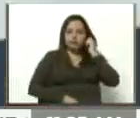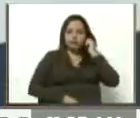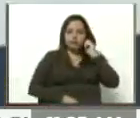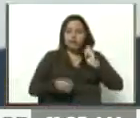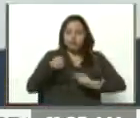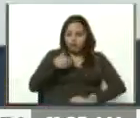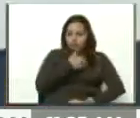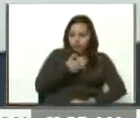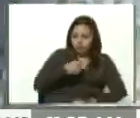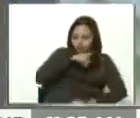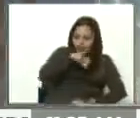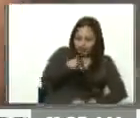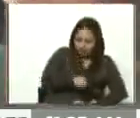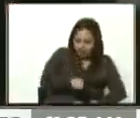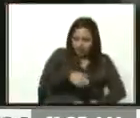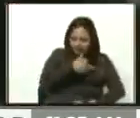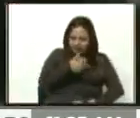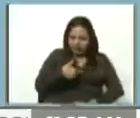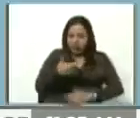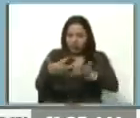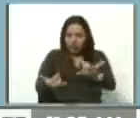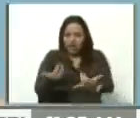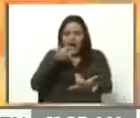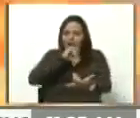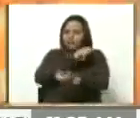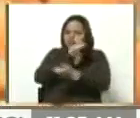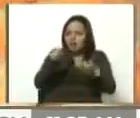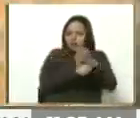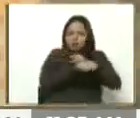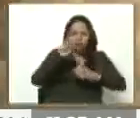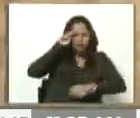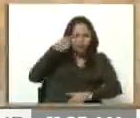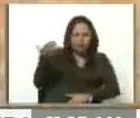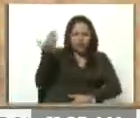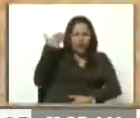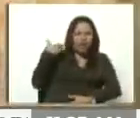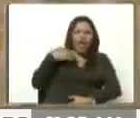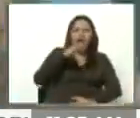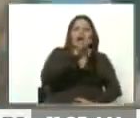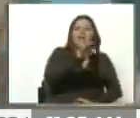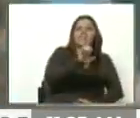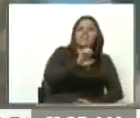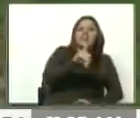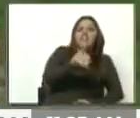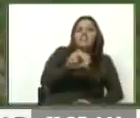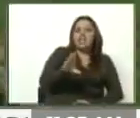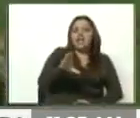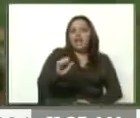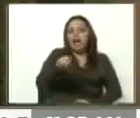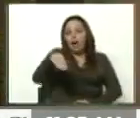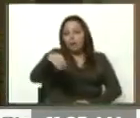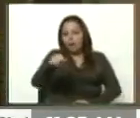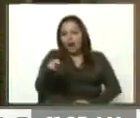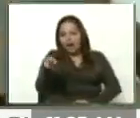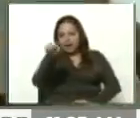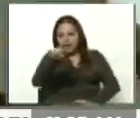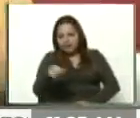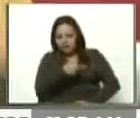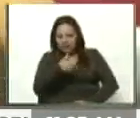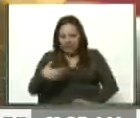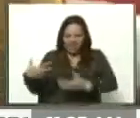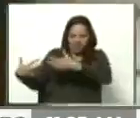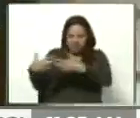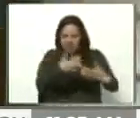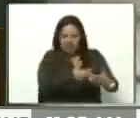Si observamos y recordamos aquella Fedecámara que apostaba por la violencia, por sectores de extrema